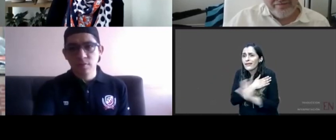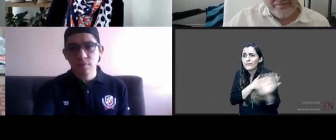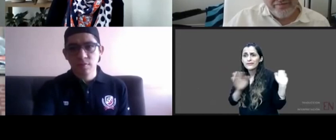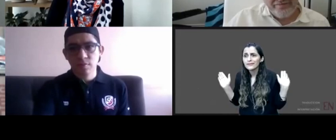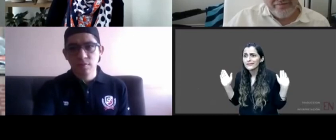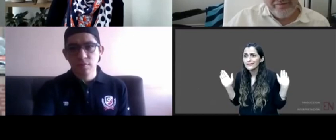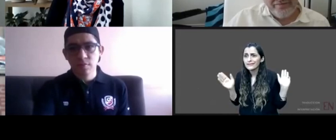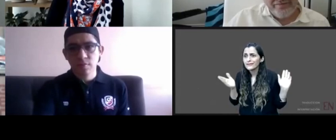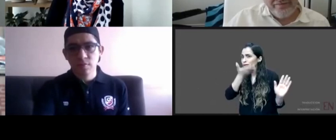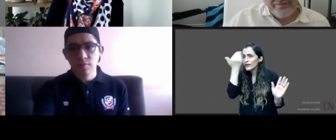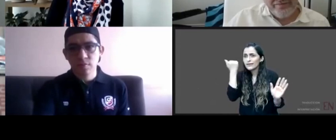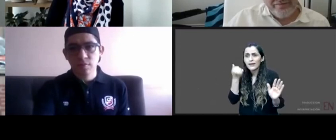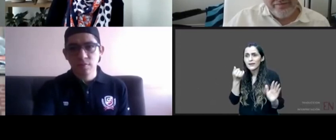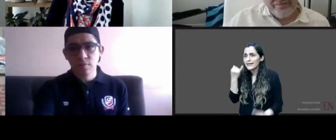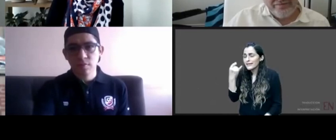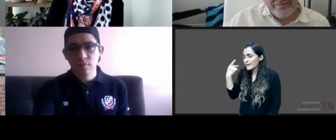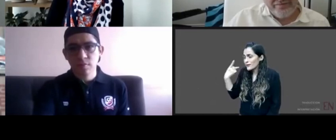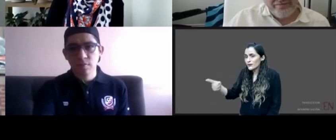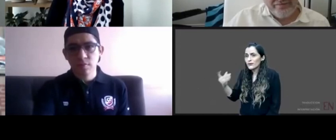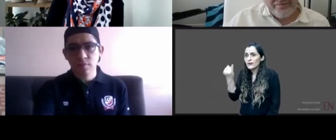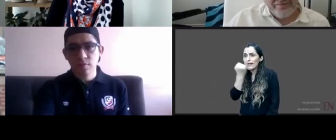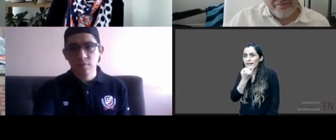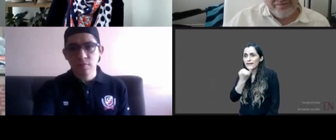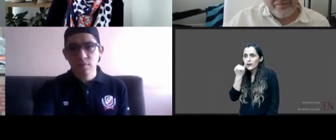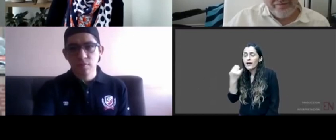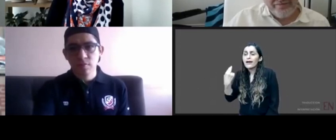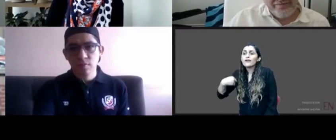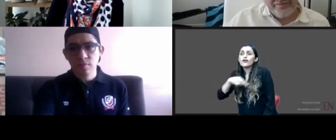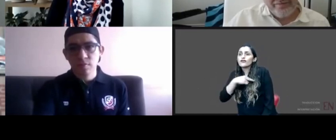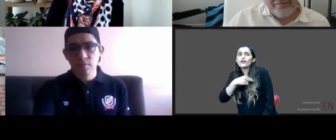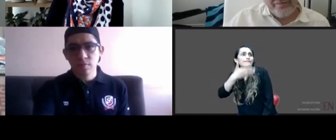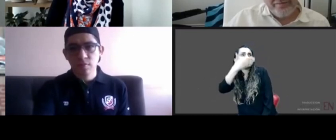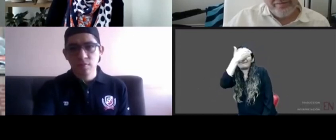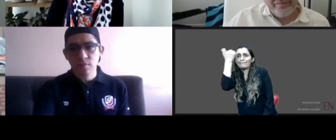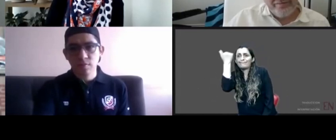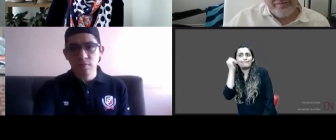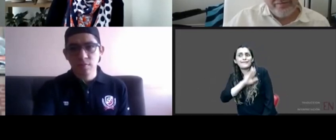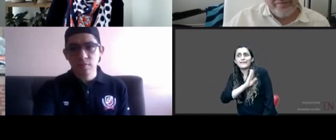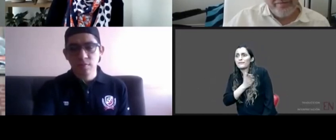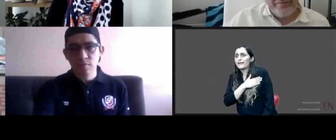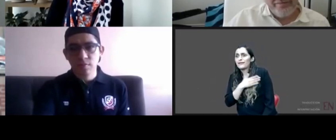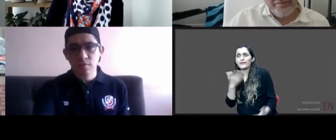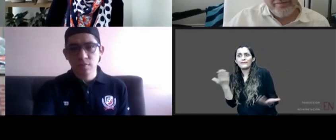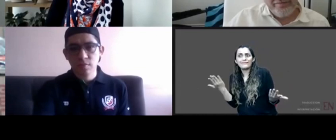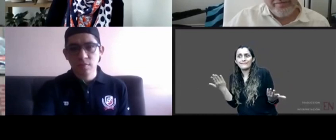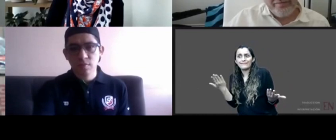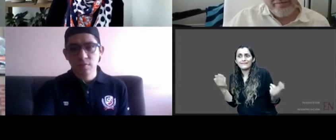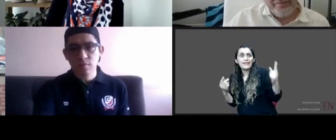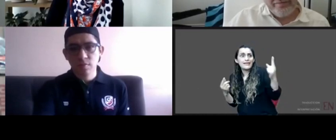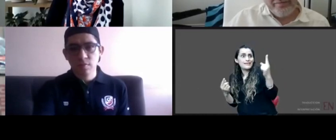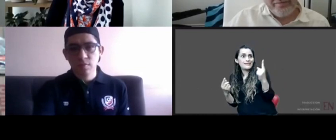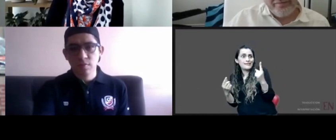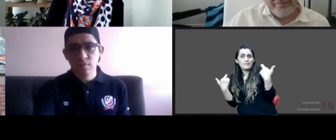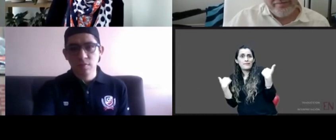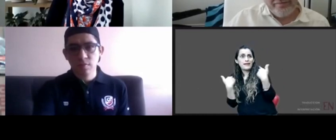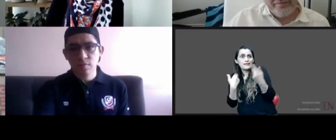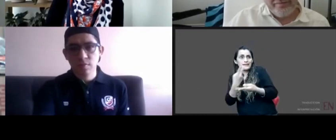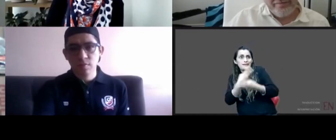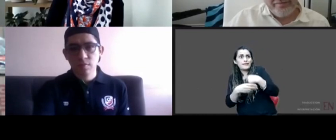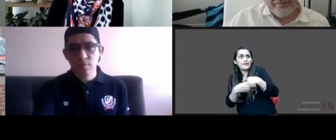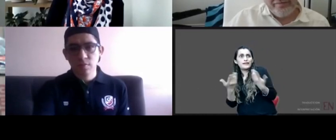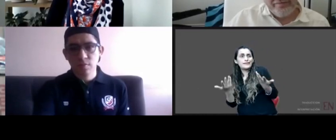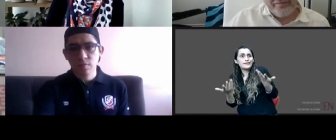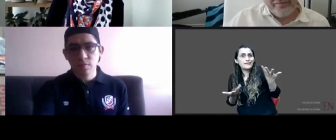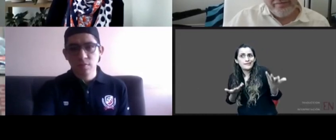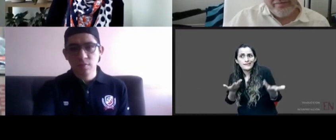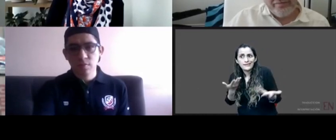lengua materna. Para nosotros, pues es muy difícil porque apenas empezamos, vamos empezando a